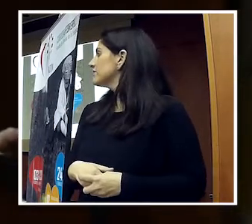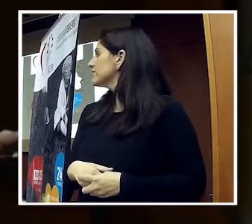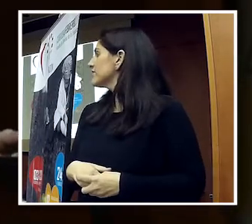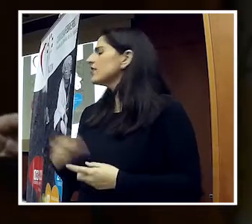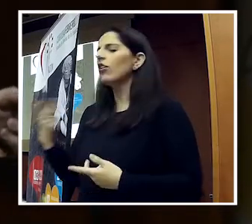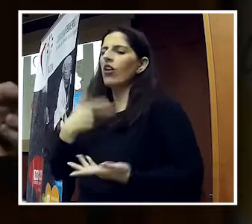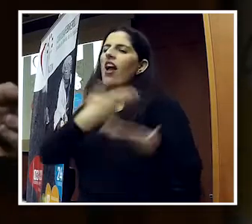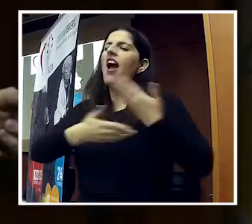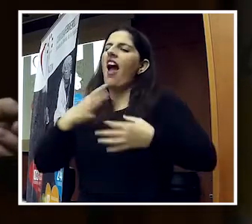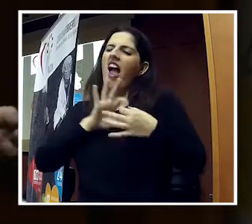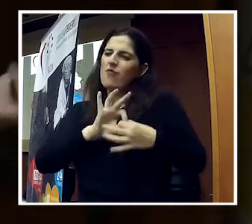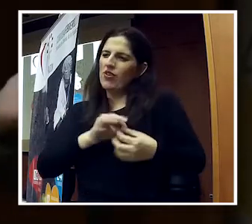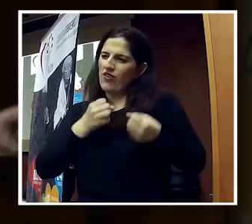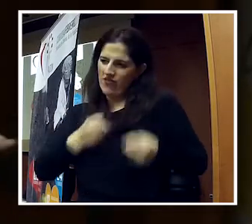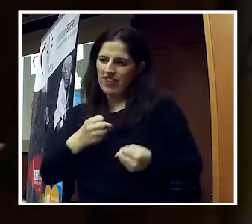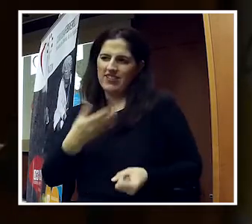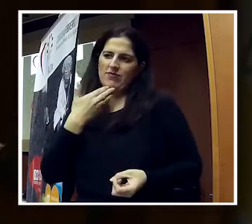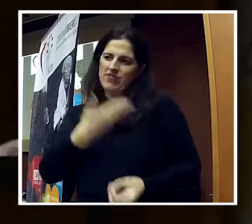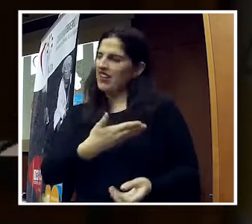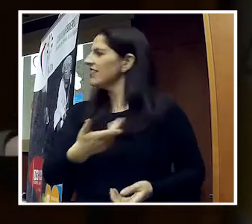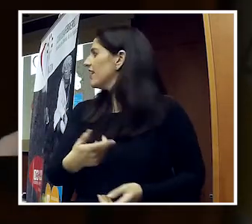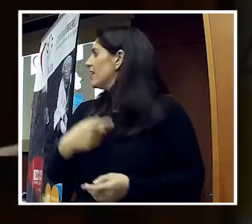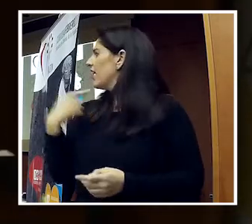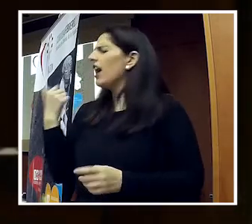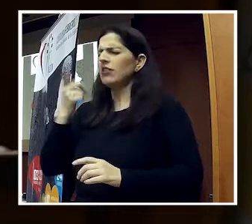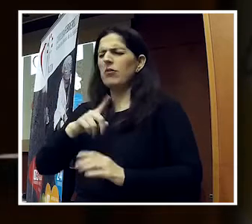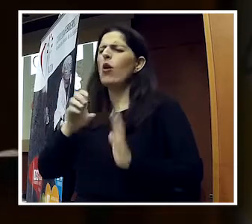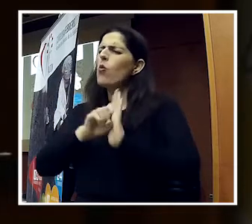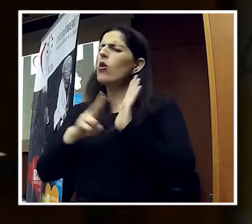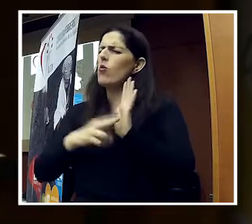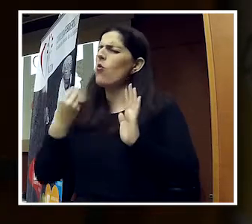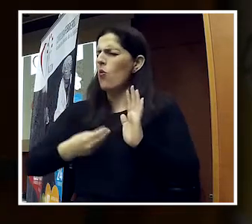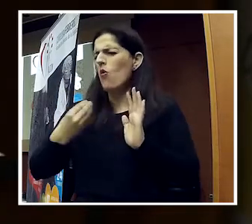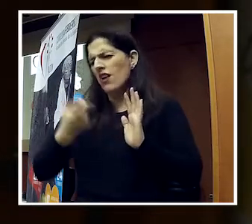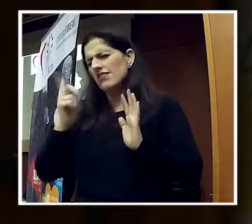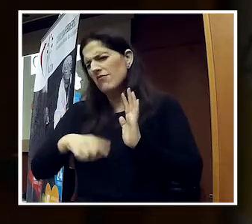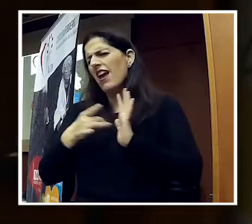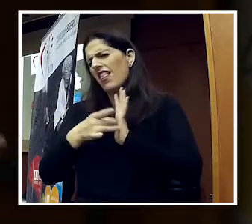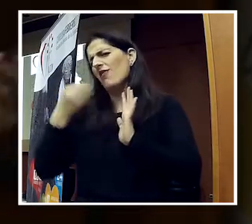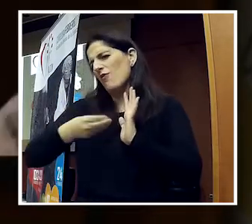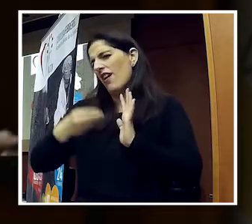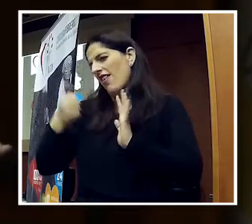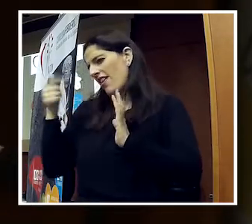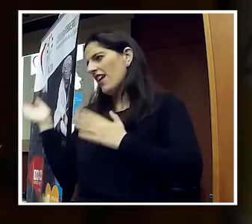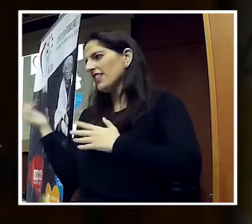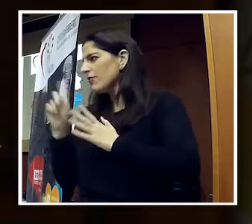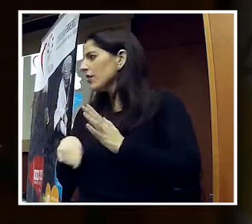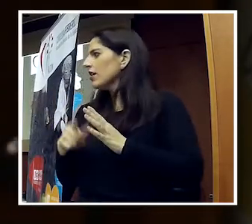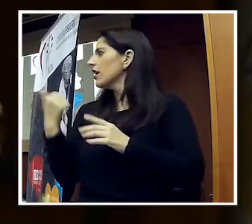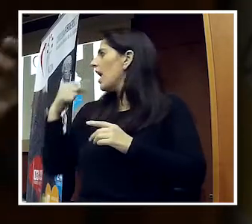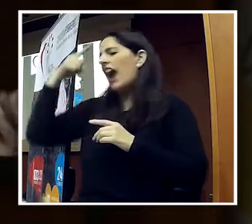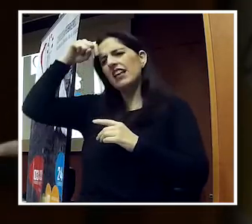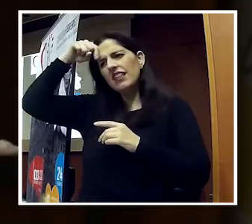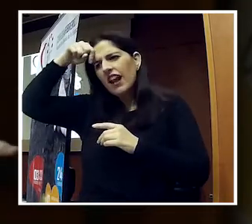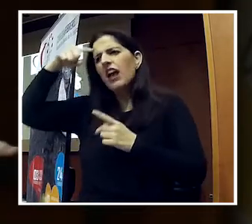gran amistad, sin duda. Él sí que tiene un amplio currículum, amplísimo para todos nosotros, aparte de ser, ha sido catedrático, ha